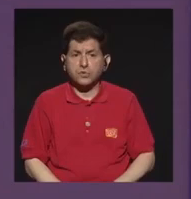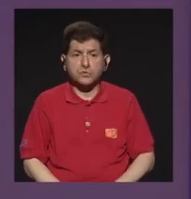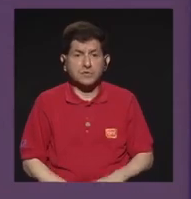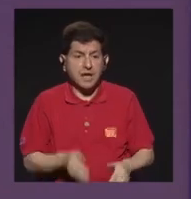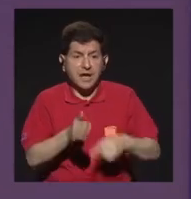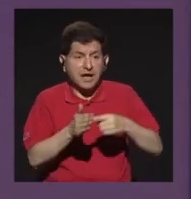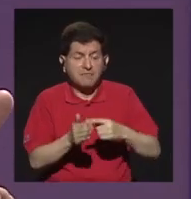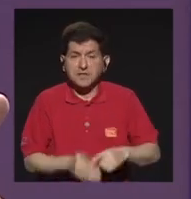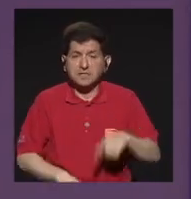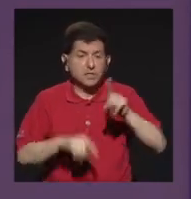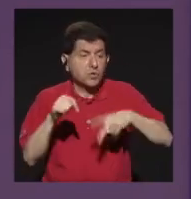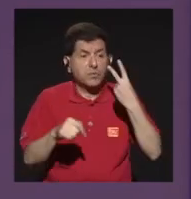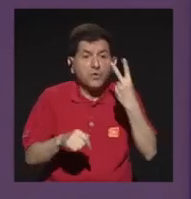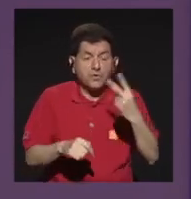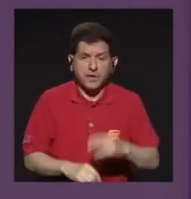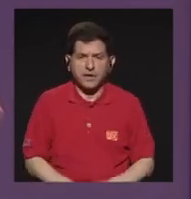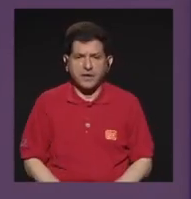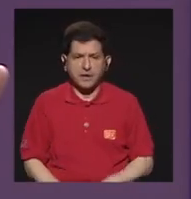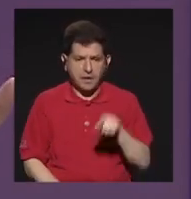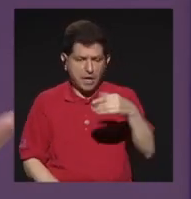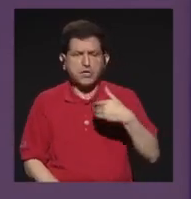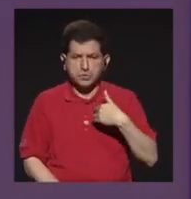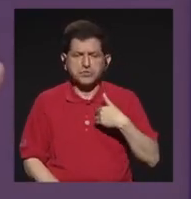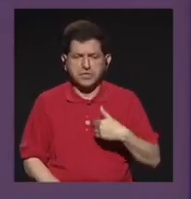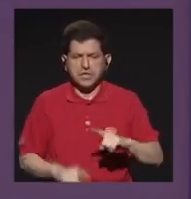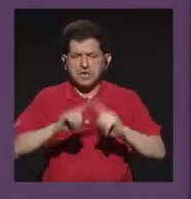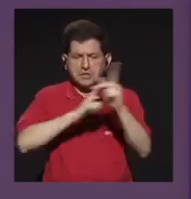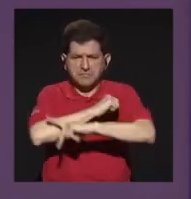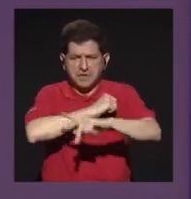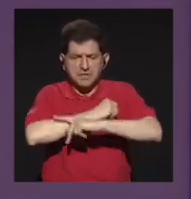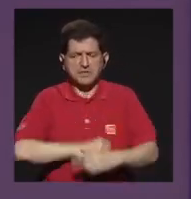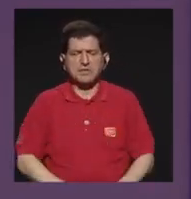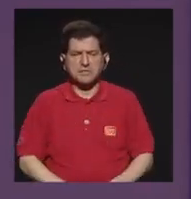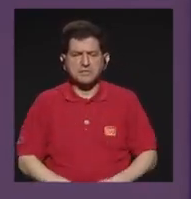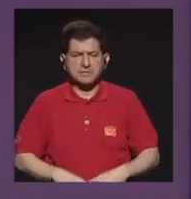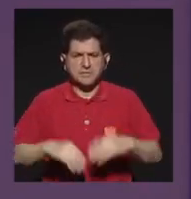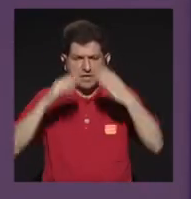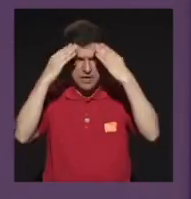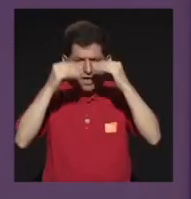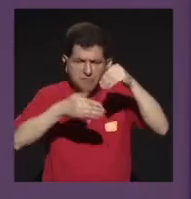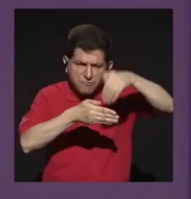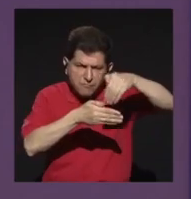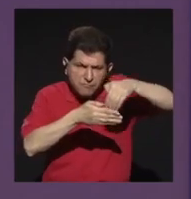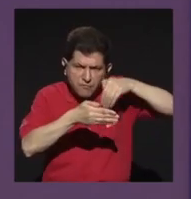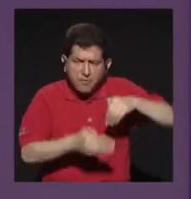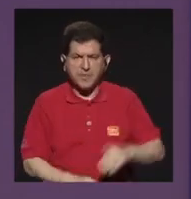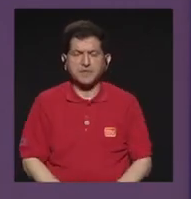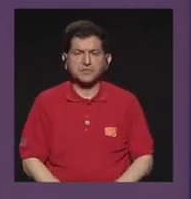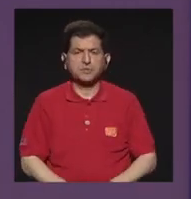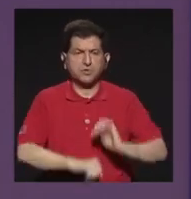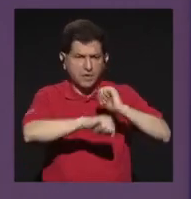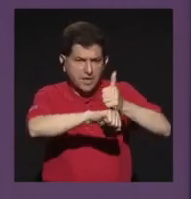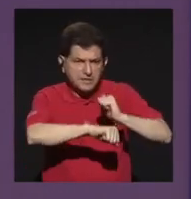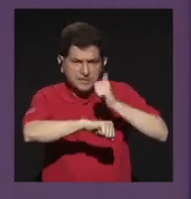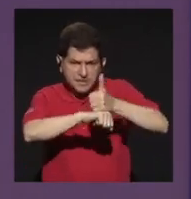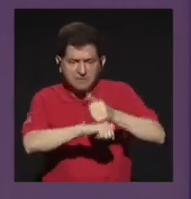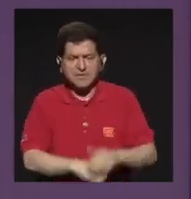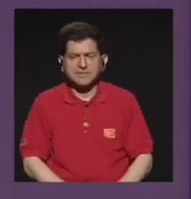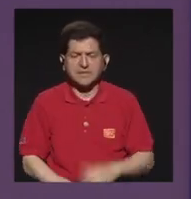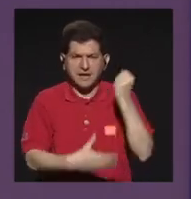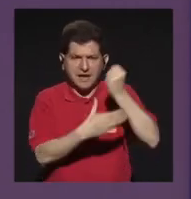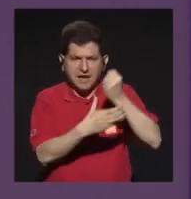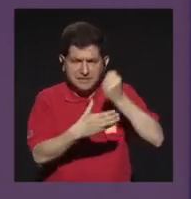varios países llevan sus bases de datos creo que gran cantidad de ellos han han hecho la tipificación del feminicidio